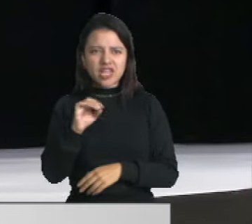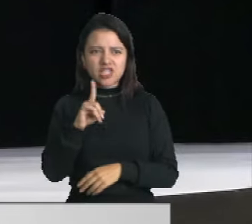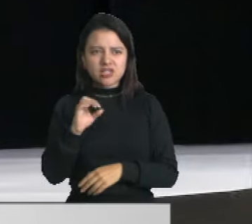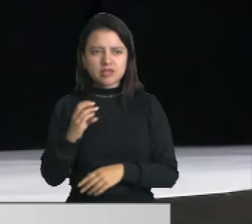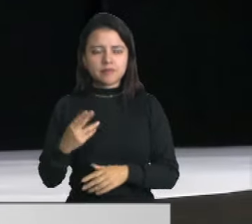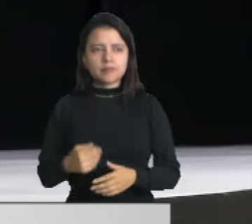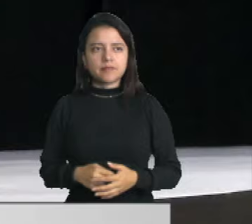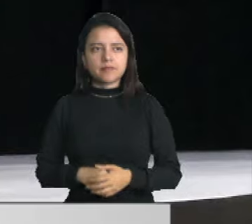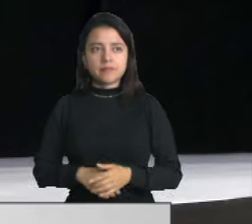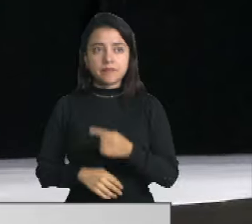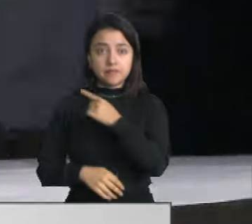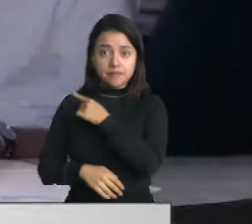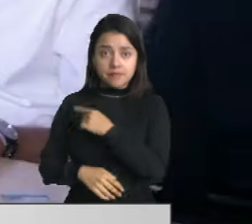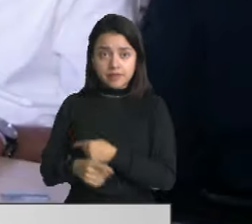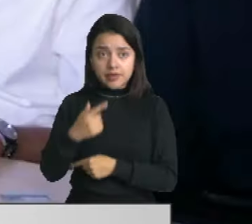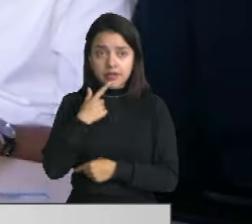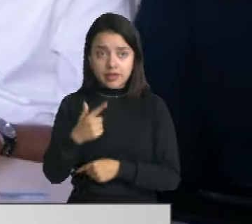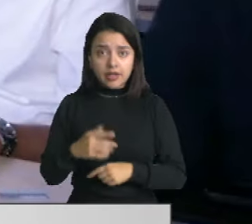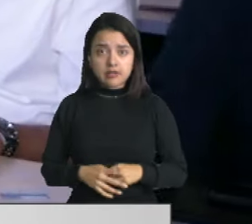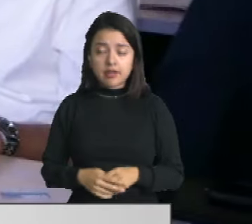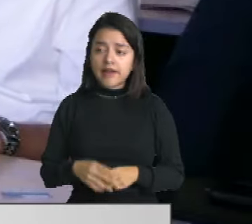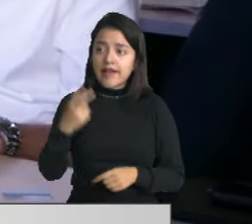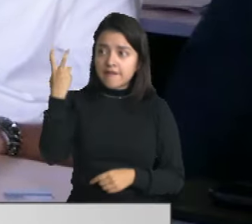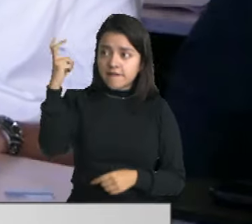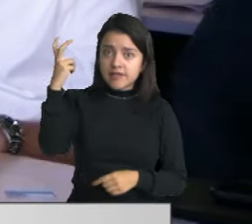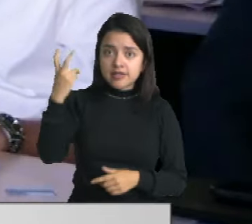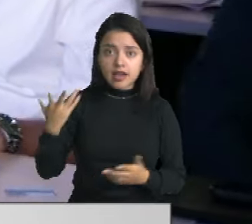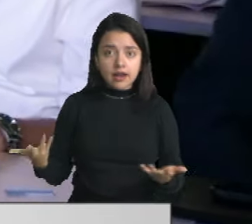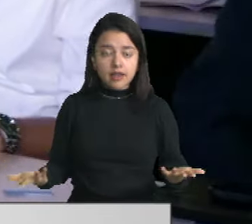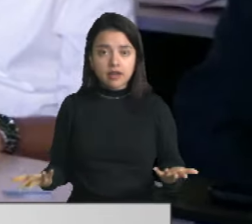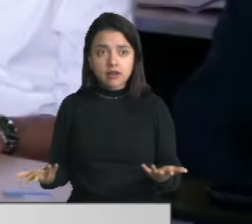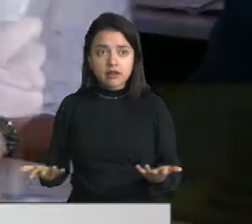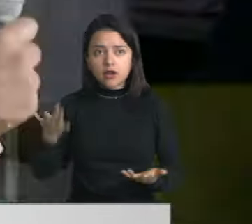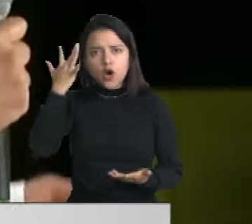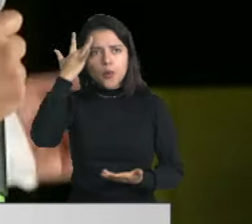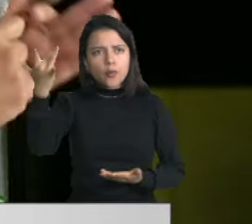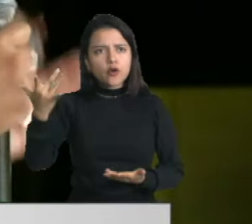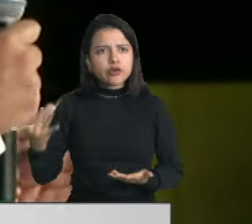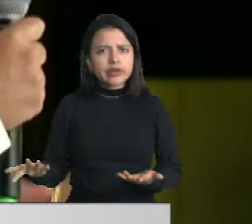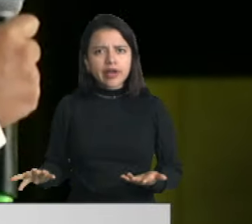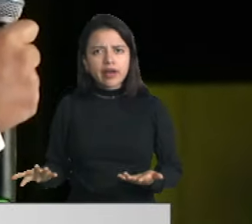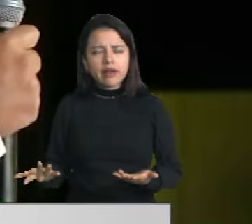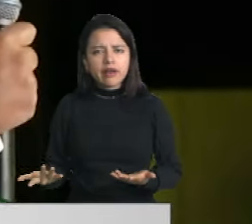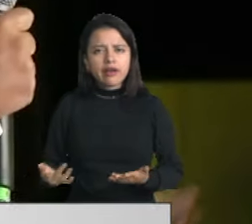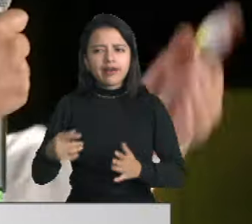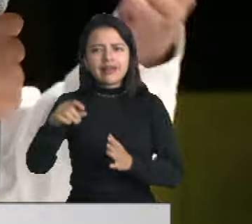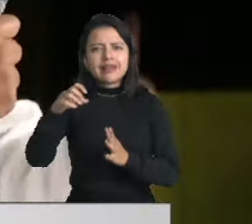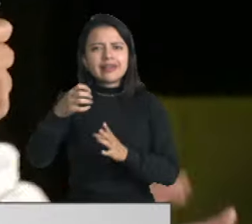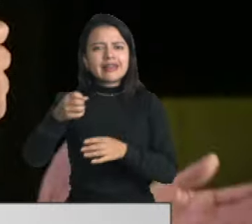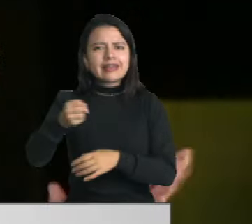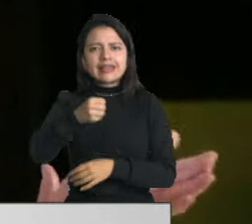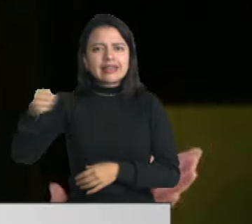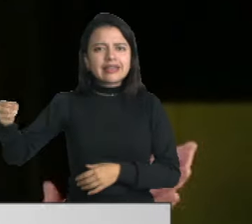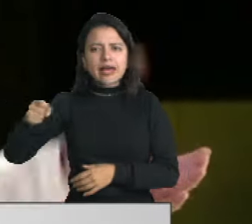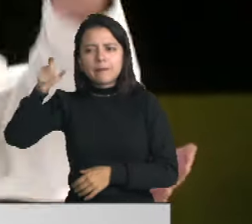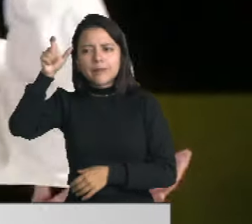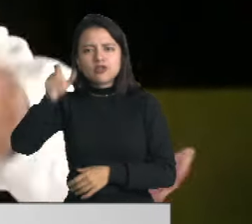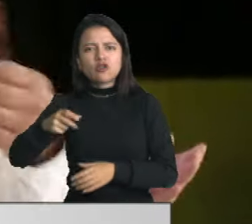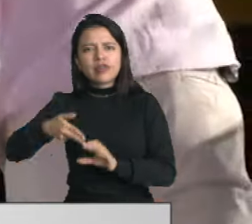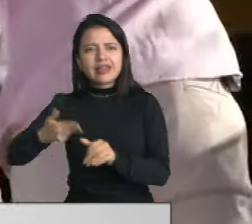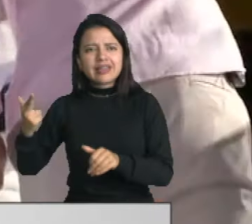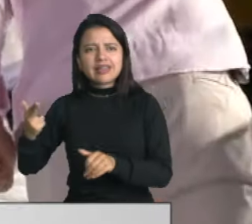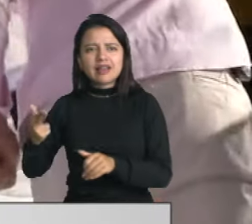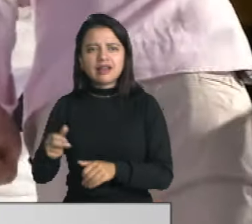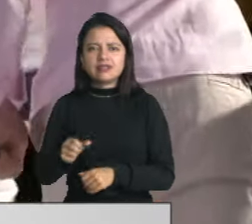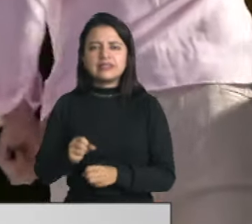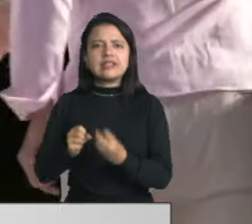Francisco Barbosa pidió explicaciones de la Fiscalía por retirar la acusación a un interventor, un contratista y 9 exfuncionarios de la ANI